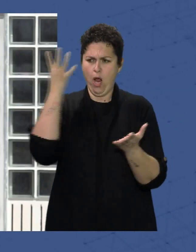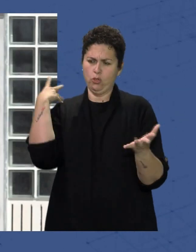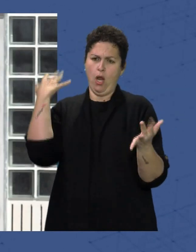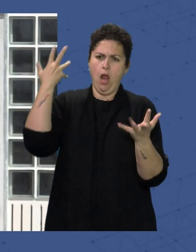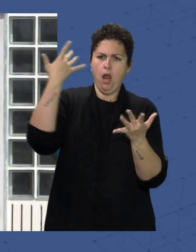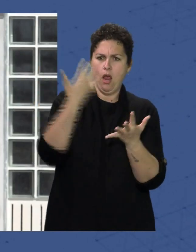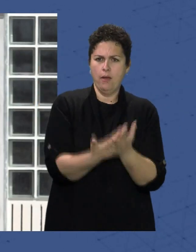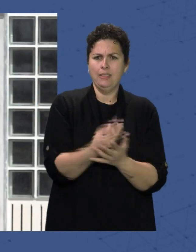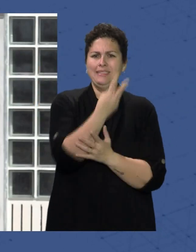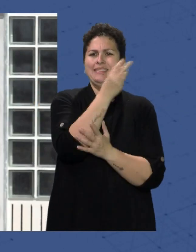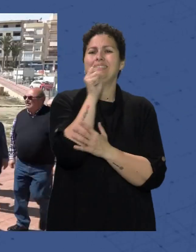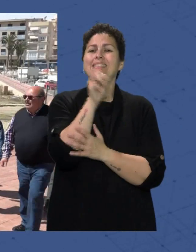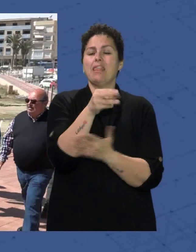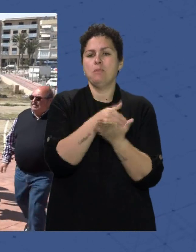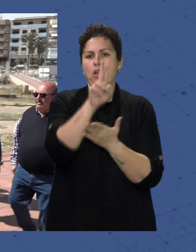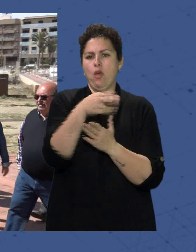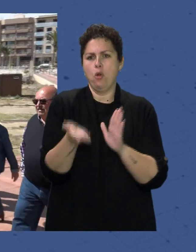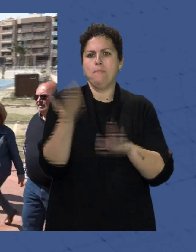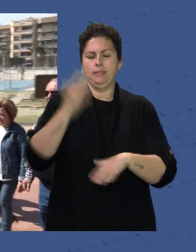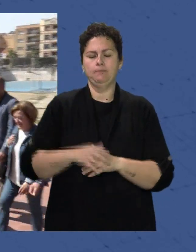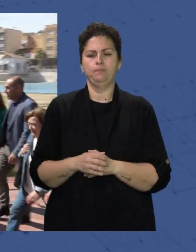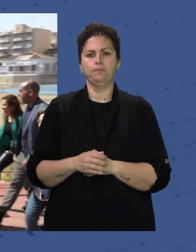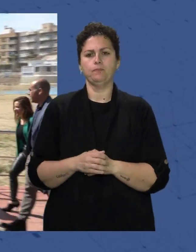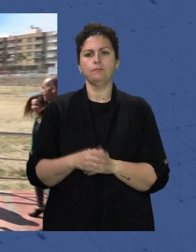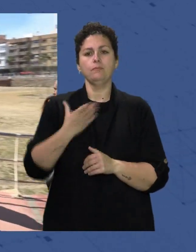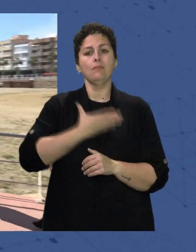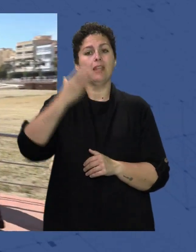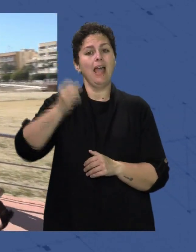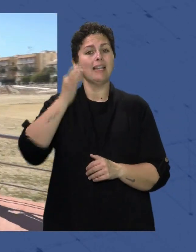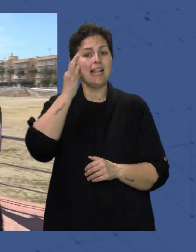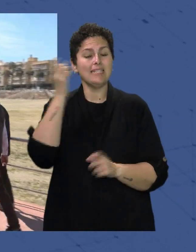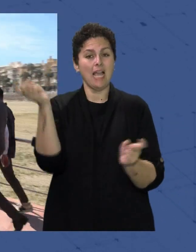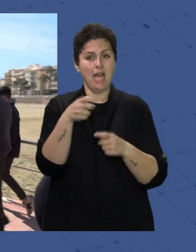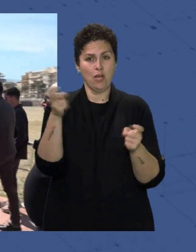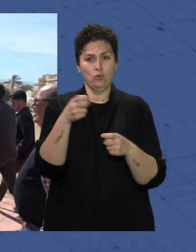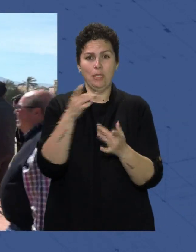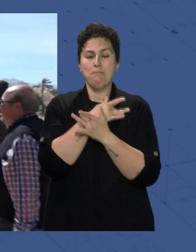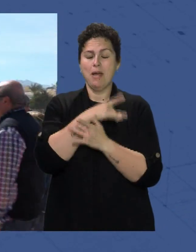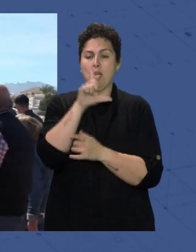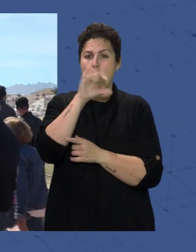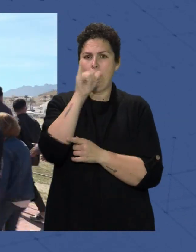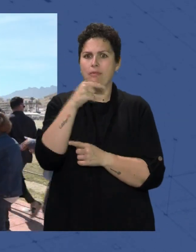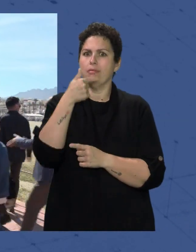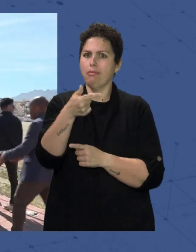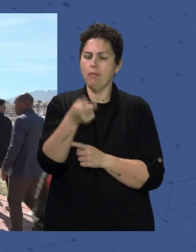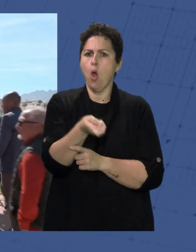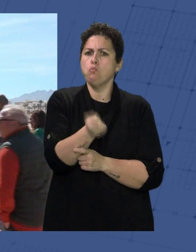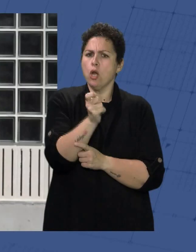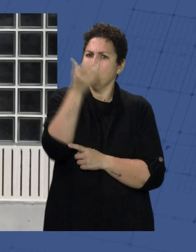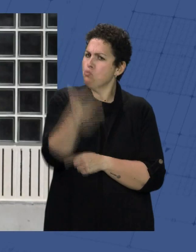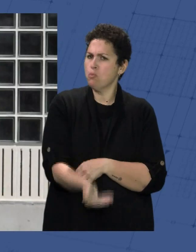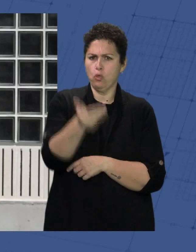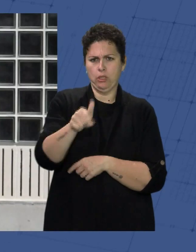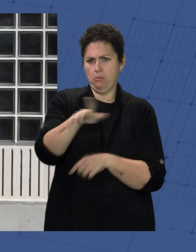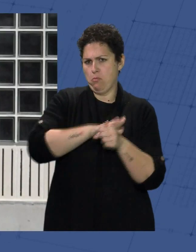Más de 13 millones de euros La alcaldesa de Garrucha María López Destacaba la importancia Del puerto Para este municipio